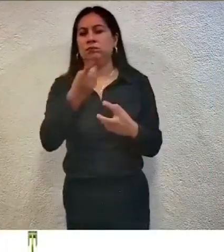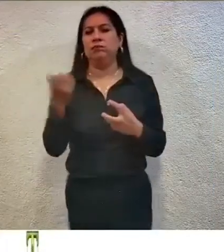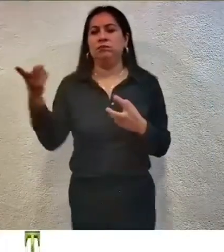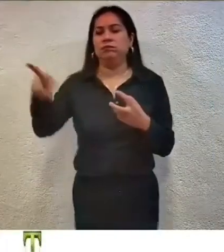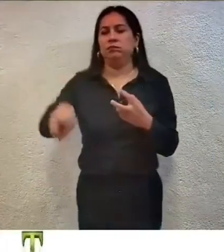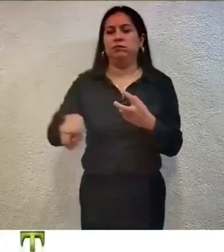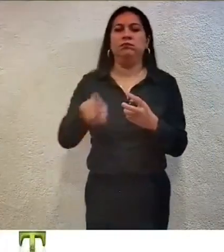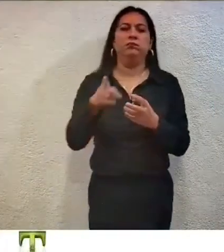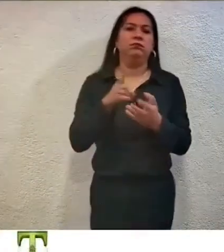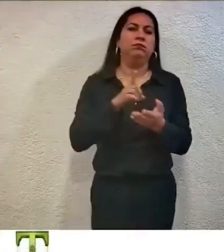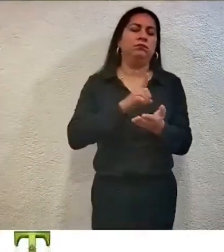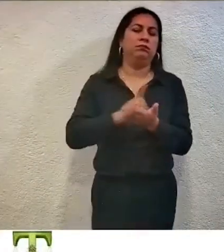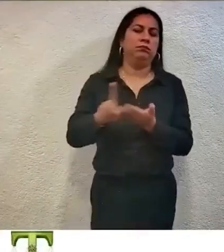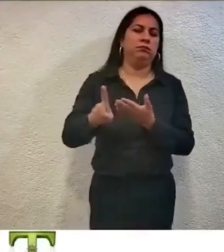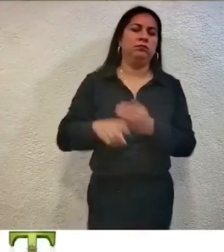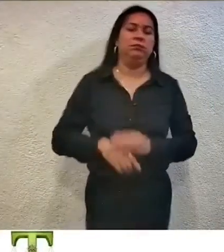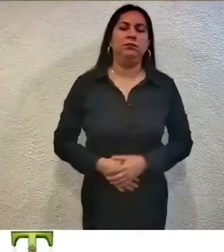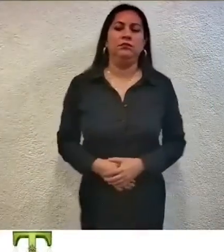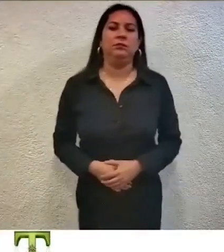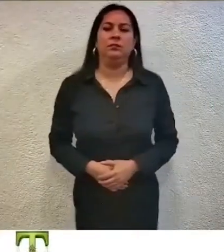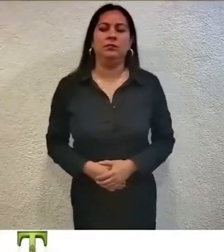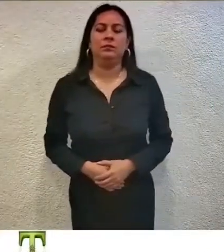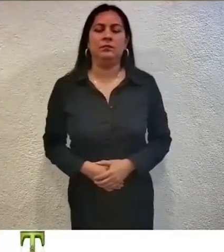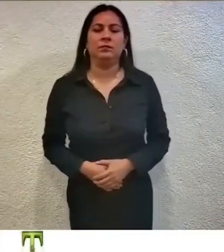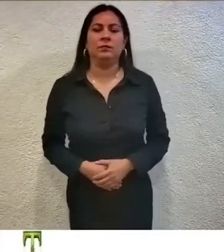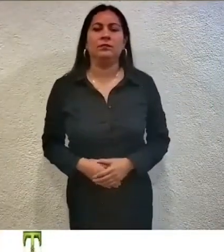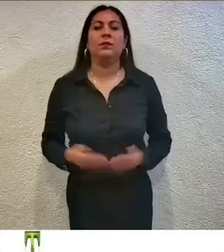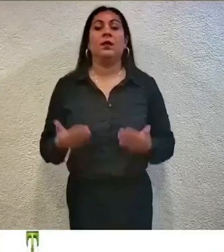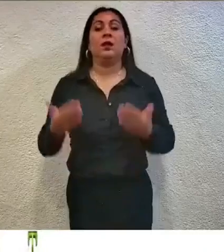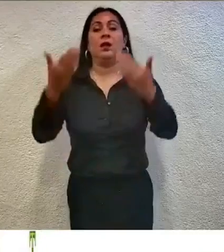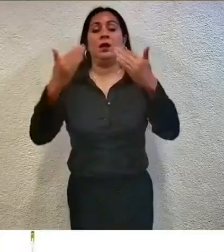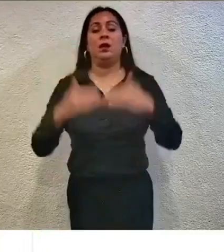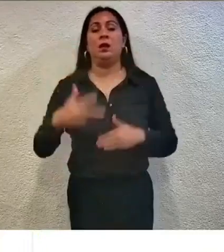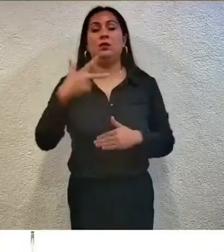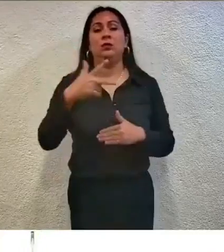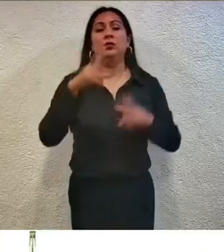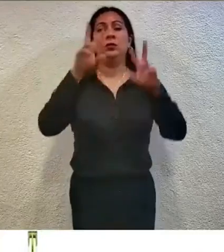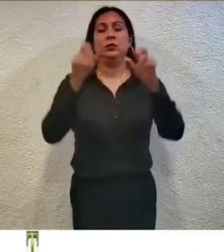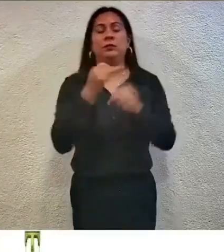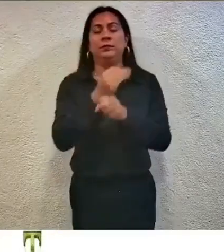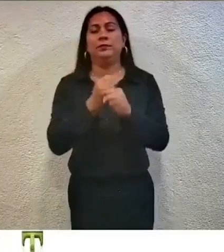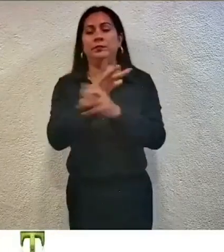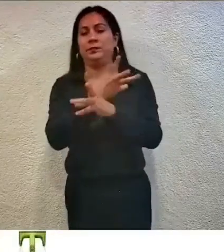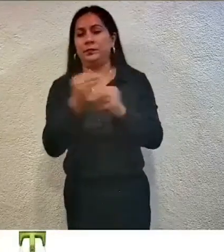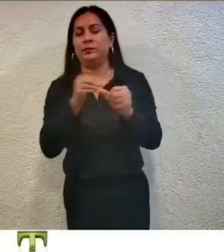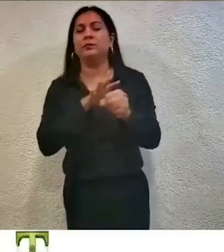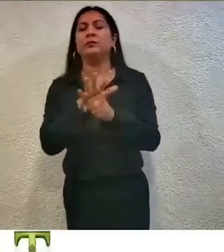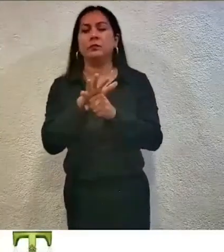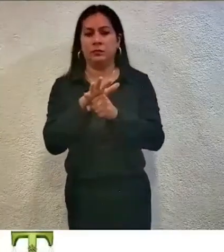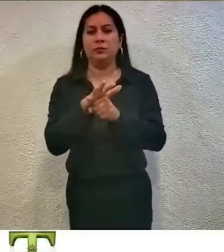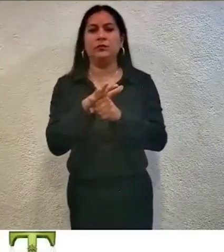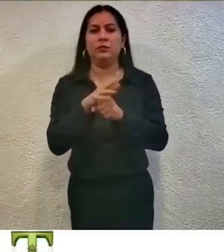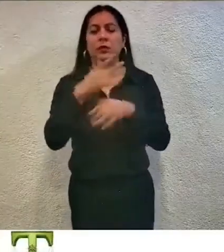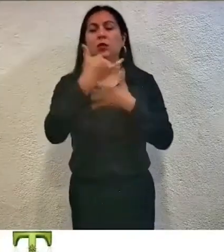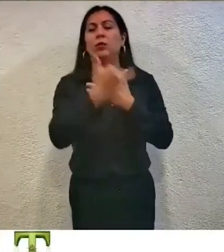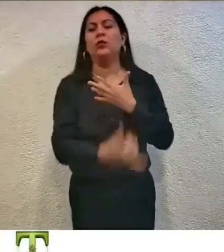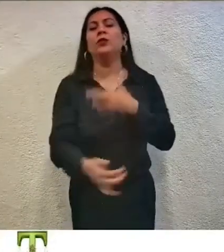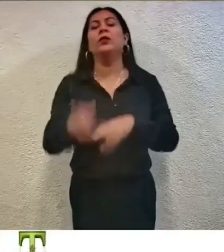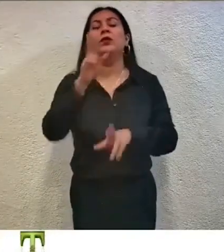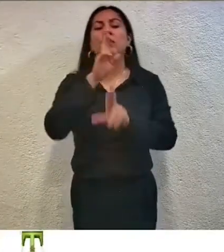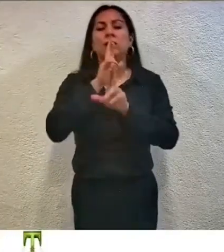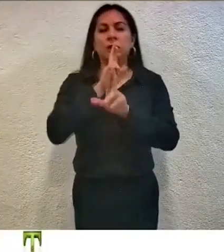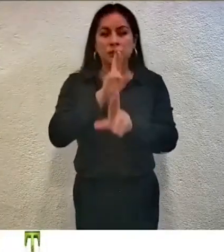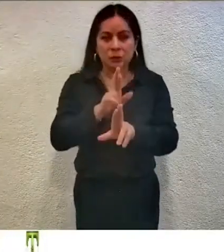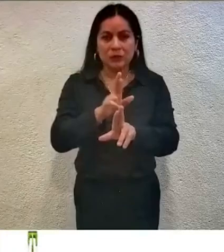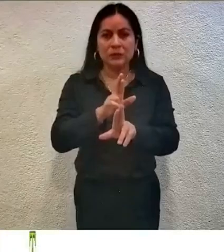la conclusión de esta sesión y en consecuencia notificarla como en derecho corresponda. El octavo asunto listado para analizar y resolver